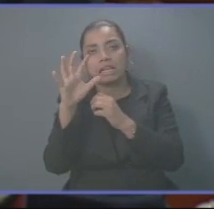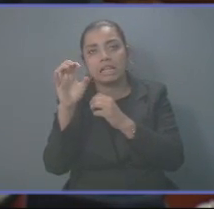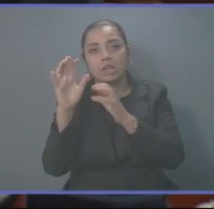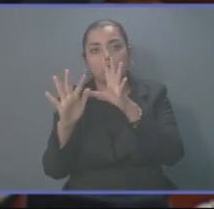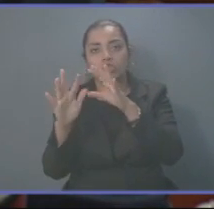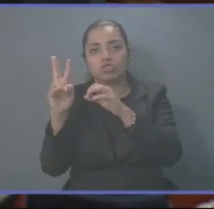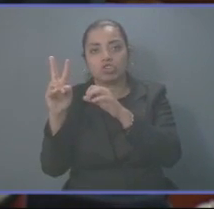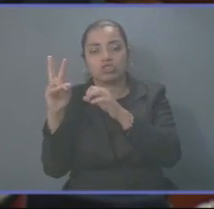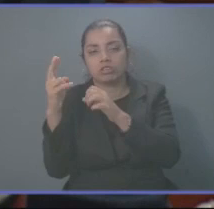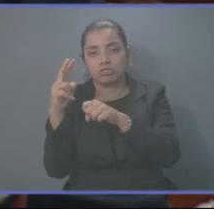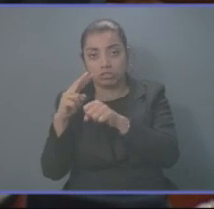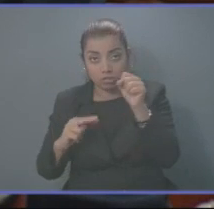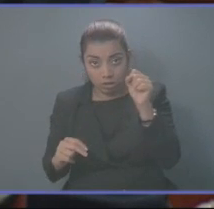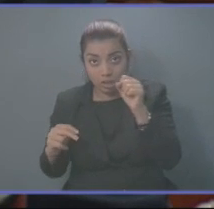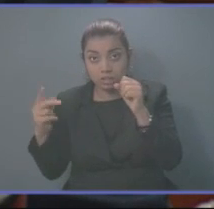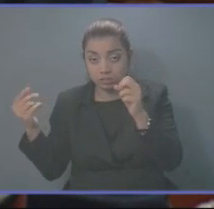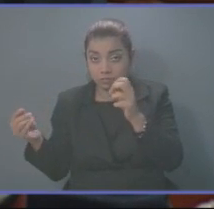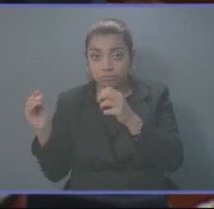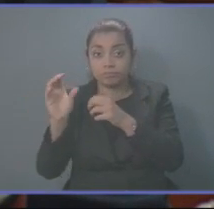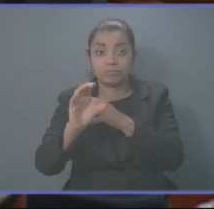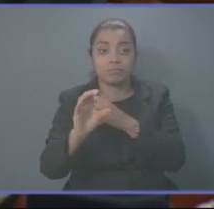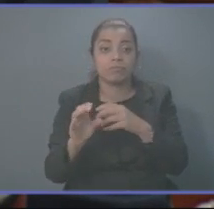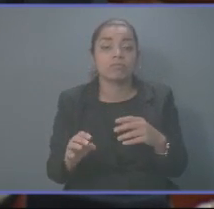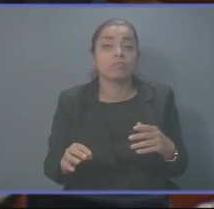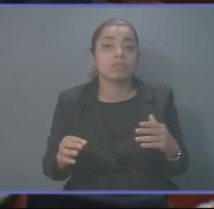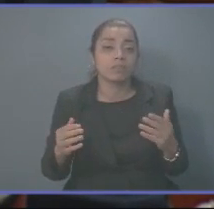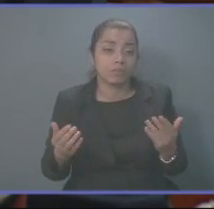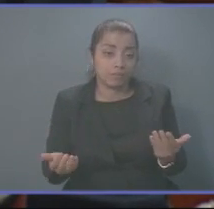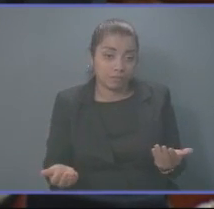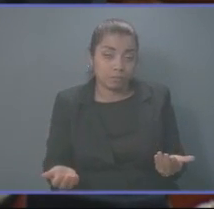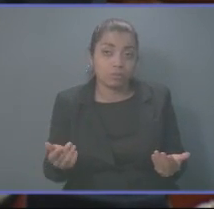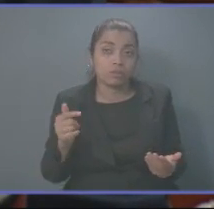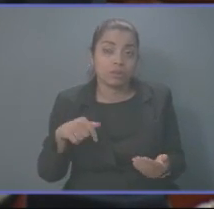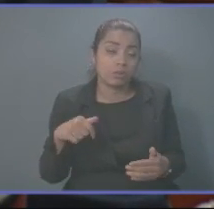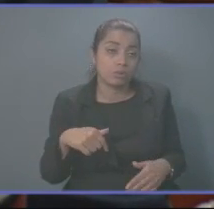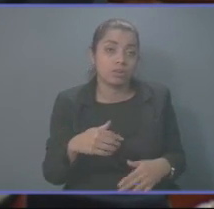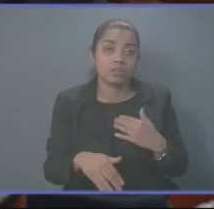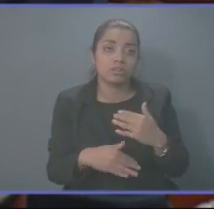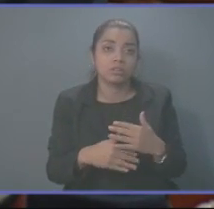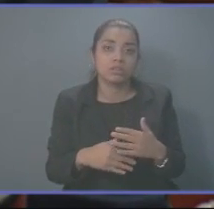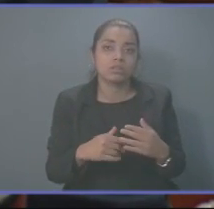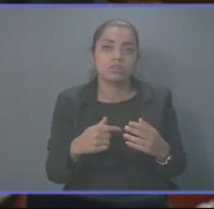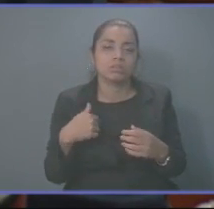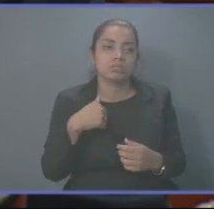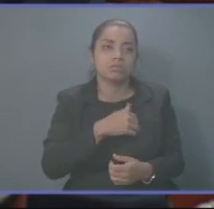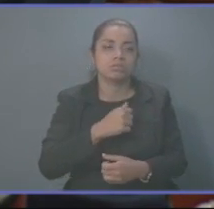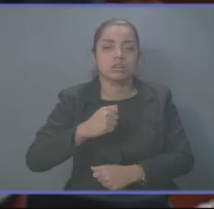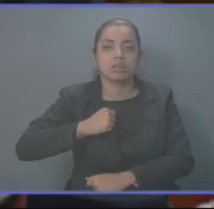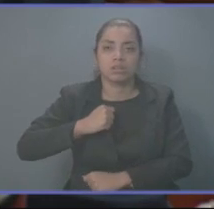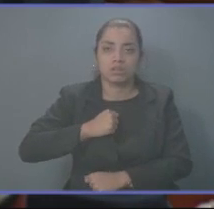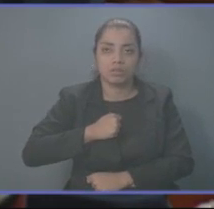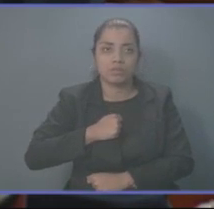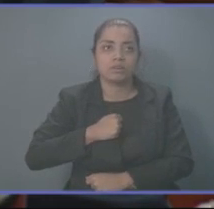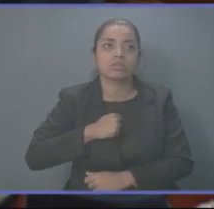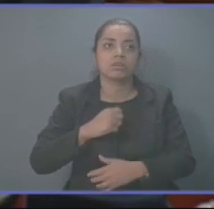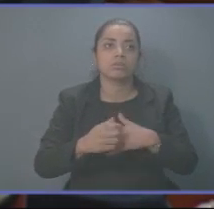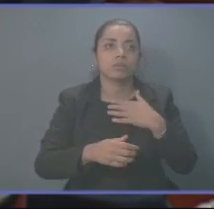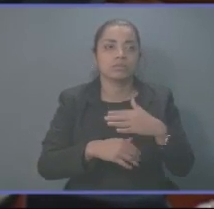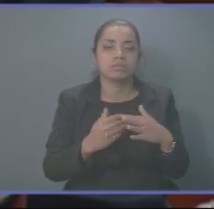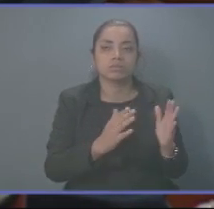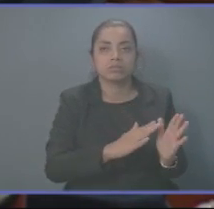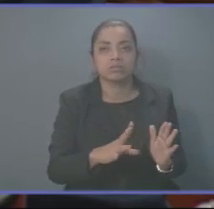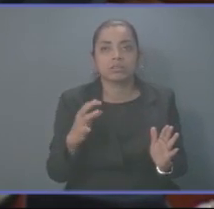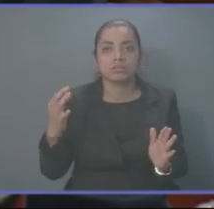$1.204.512 de los Estados Unidos de América, ya que actualmente en ramo de Defensa Nacional presenta una necesidad